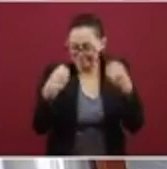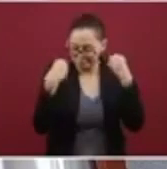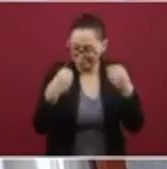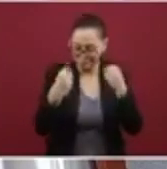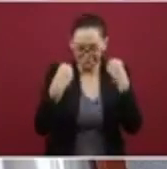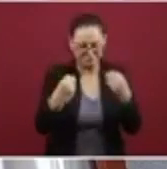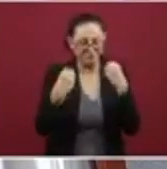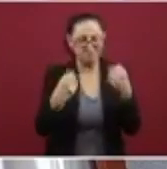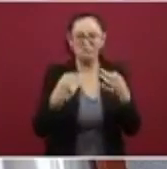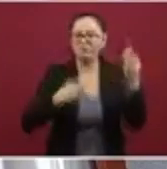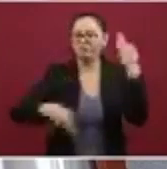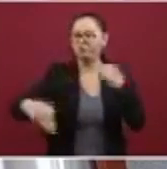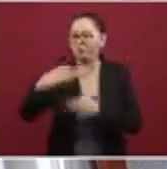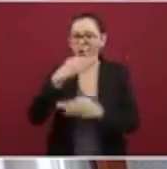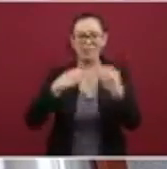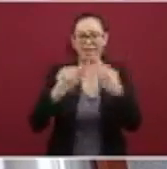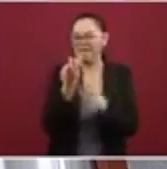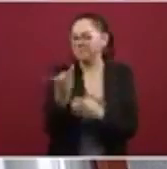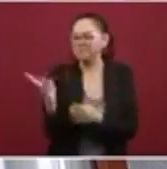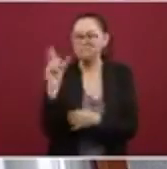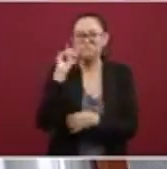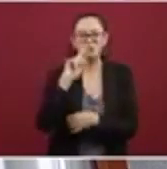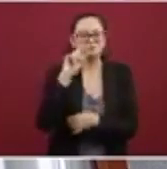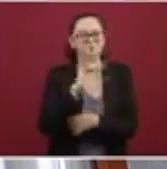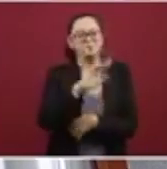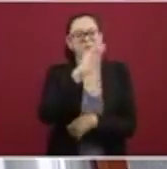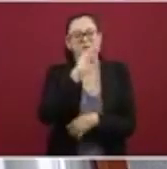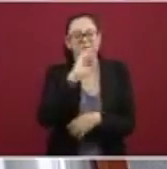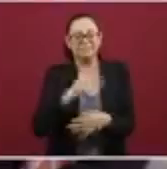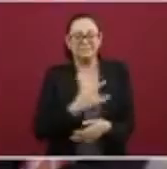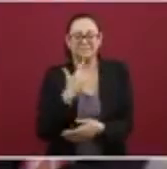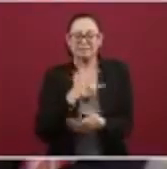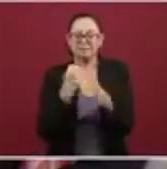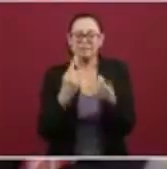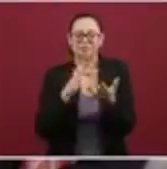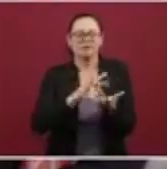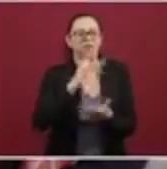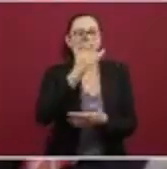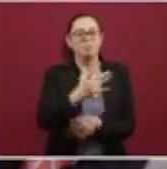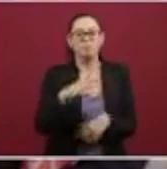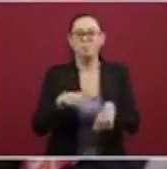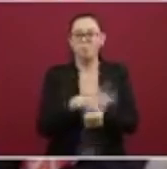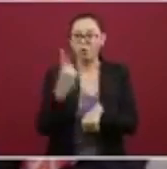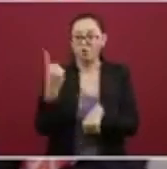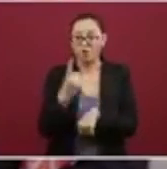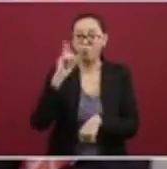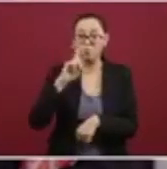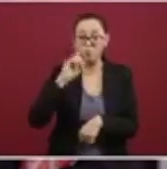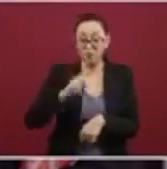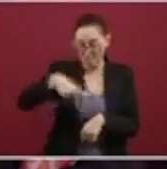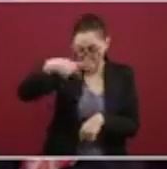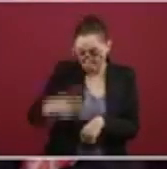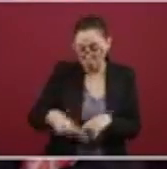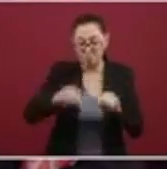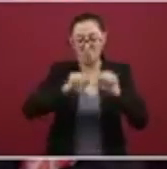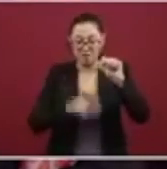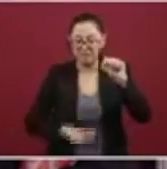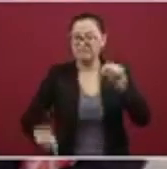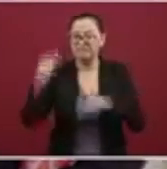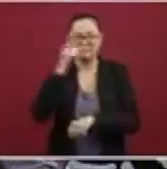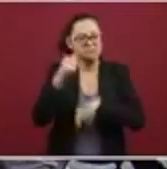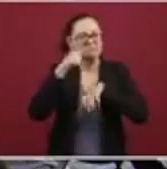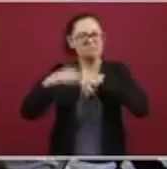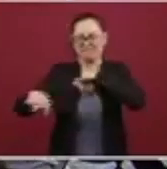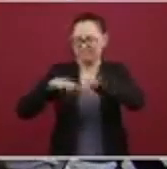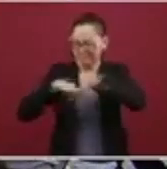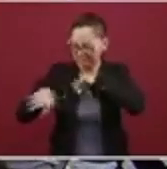aquí nos sentimos muy agradecidas porque las mujeres de este país siempre hemos trabajado el triple que los hombres,